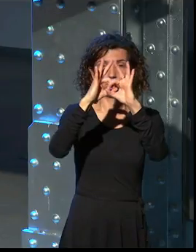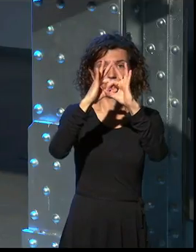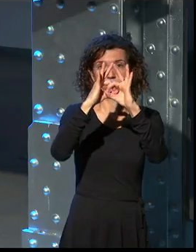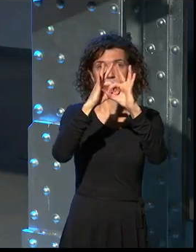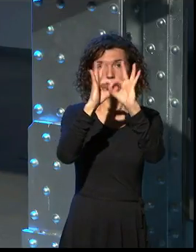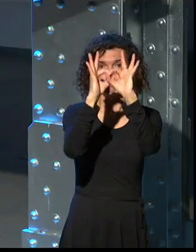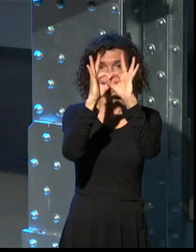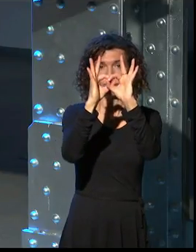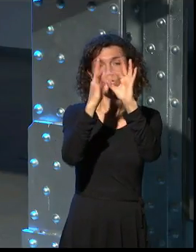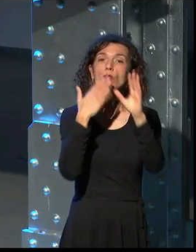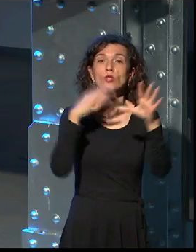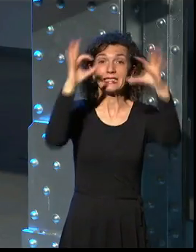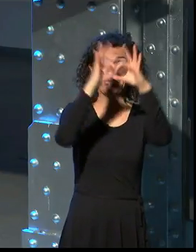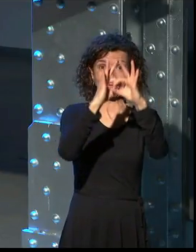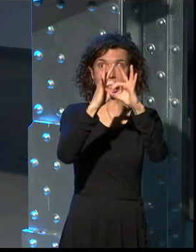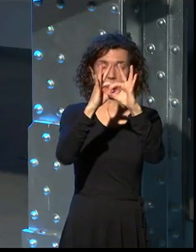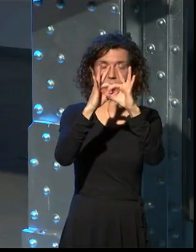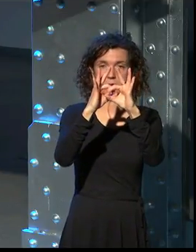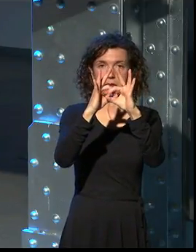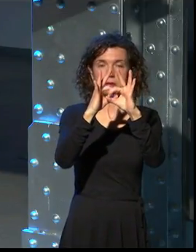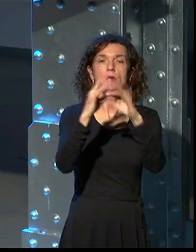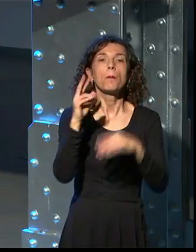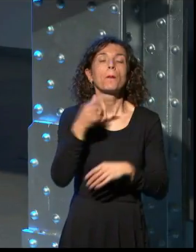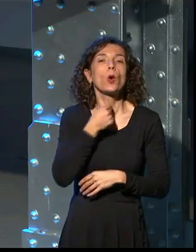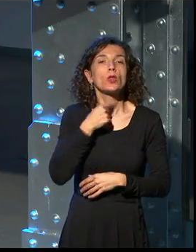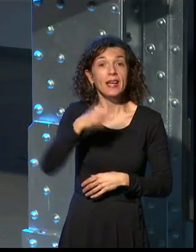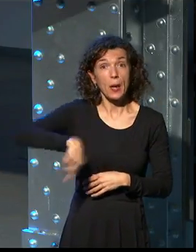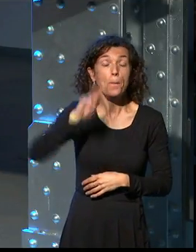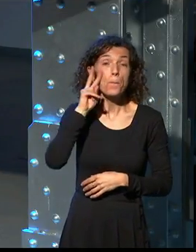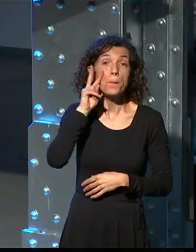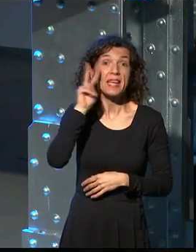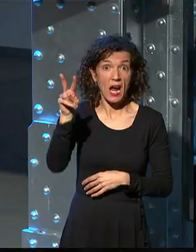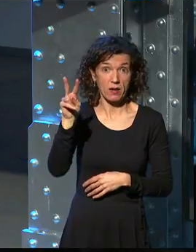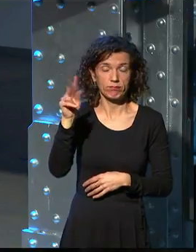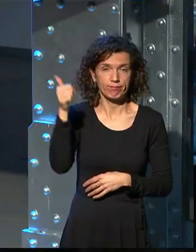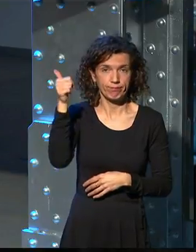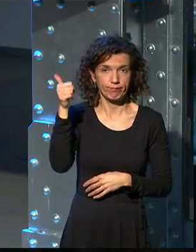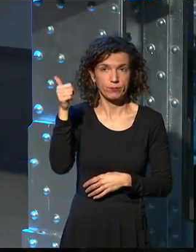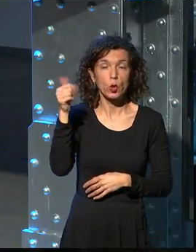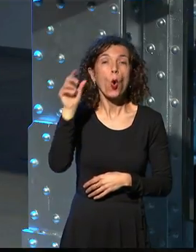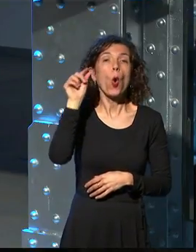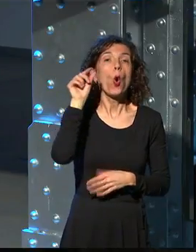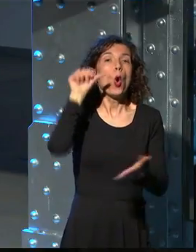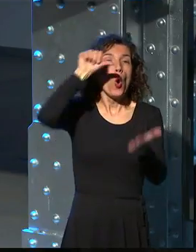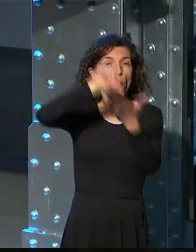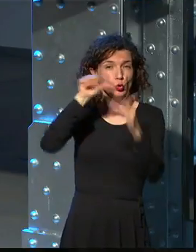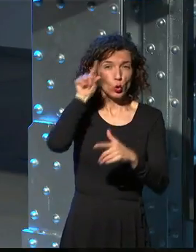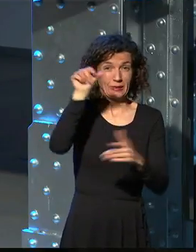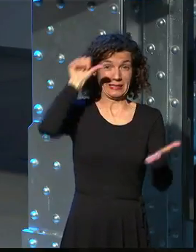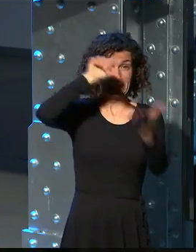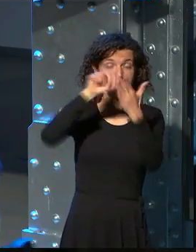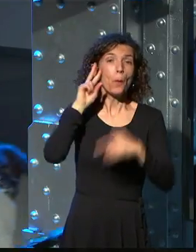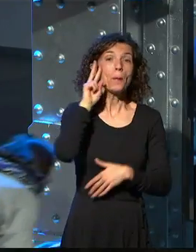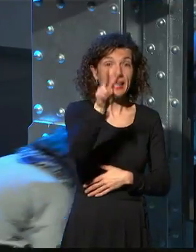una representación de diagramas de Venn. Me gustaría que fijéis la mirada en el punto central